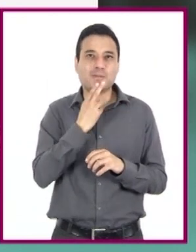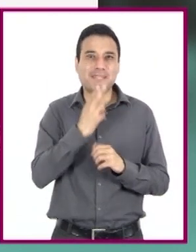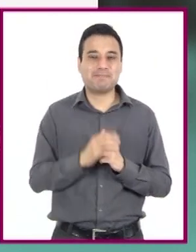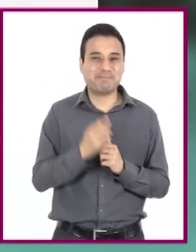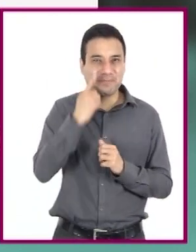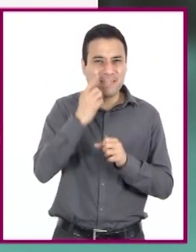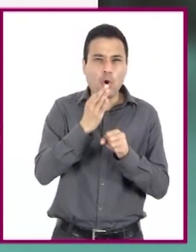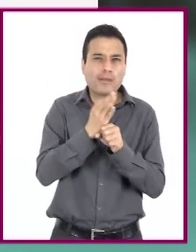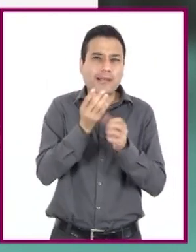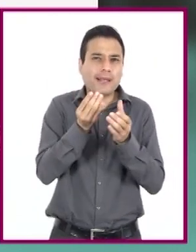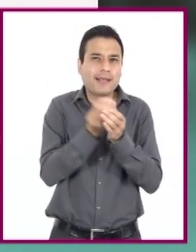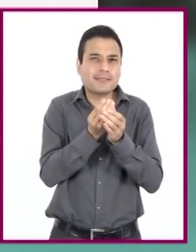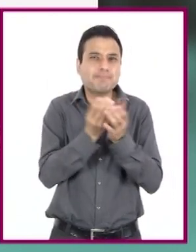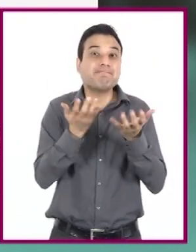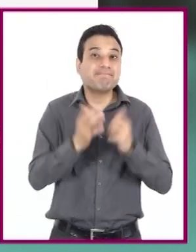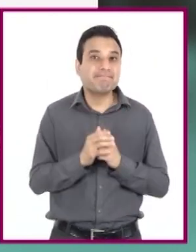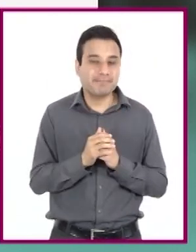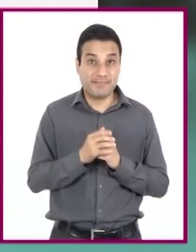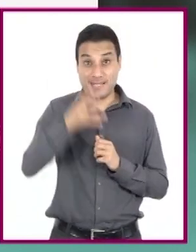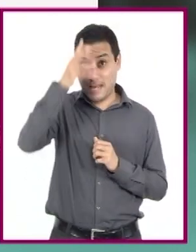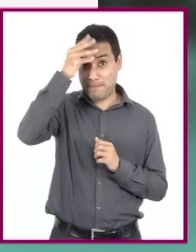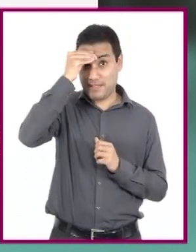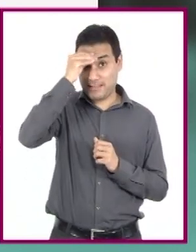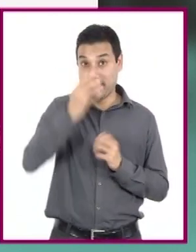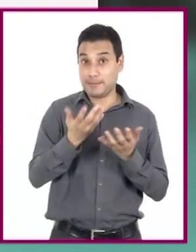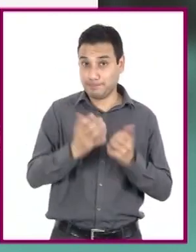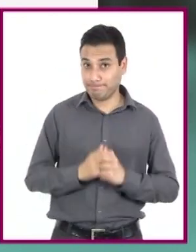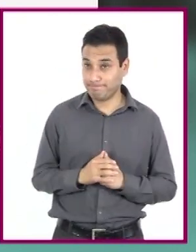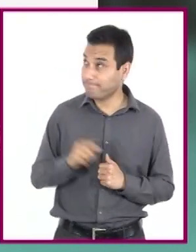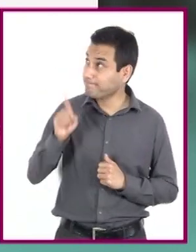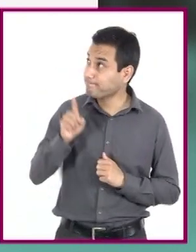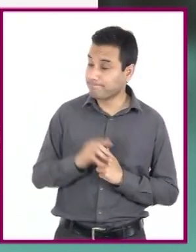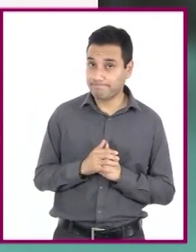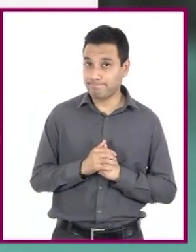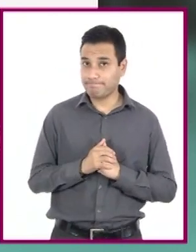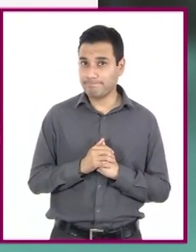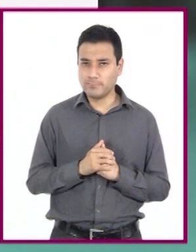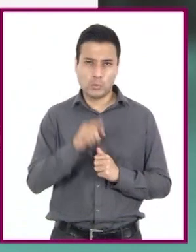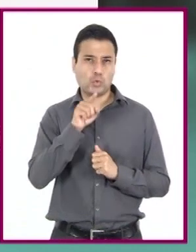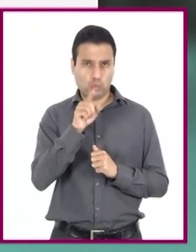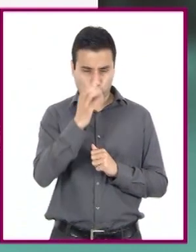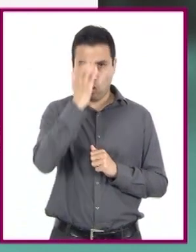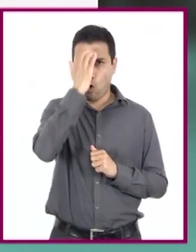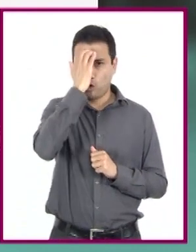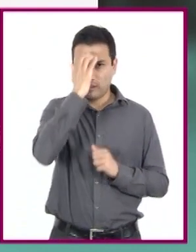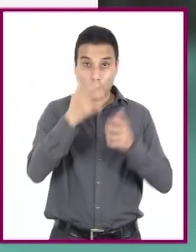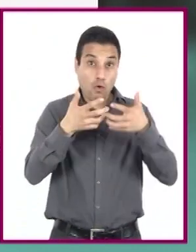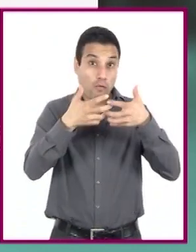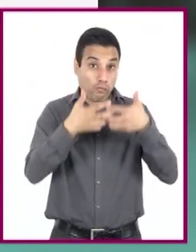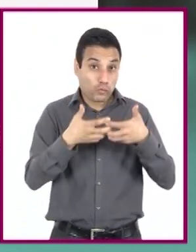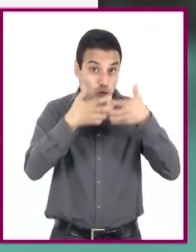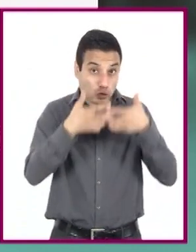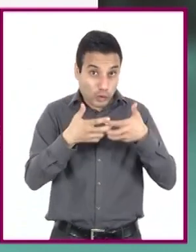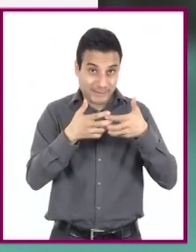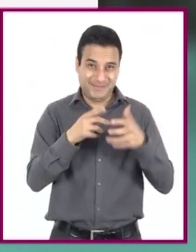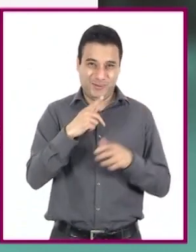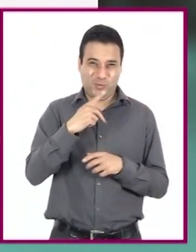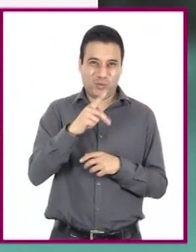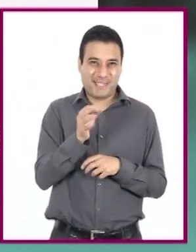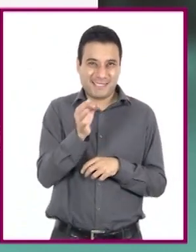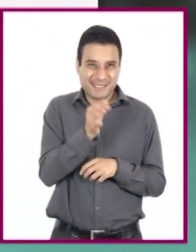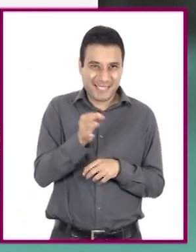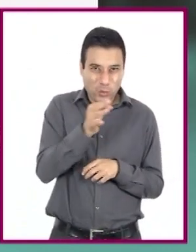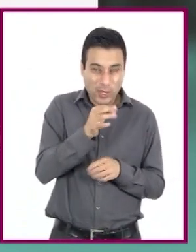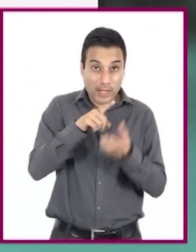sesión concluiremos con el aprendizaje esperado. Identifica las funciones de la célula y sus